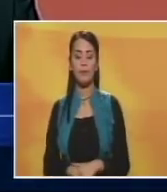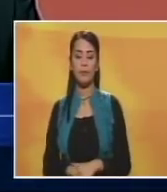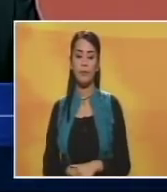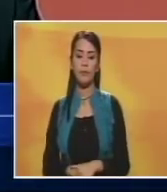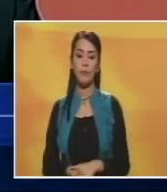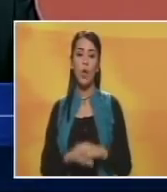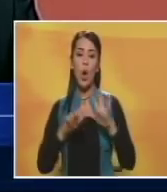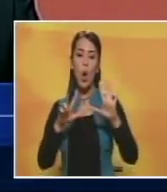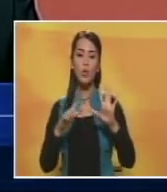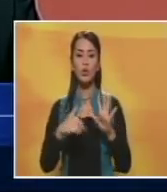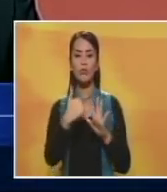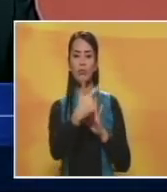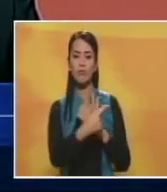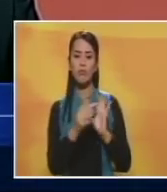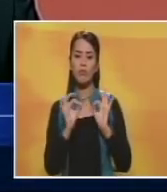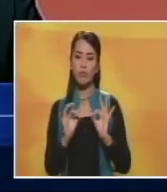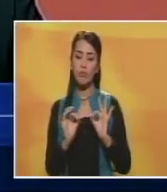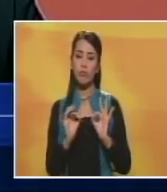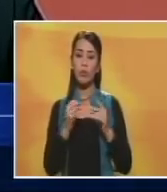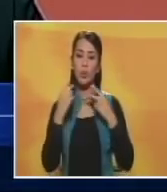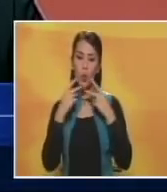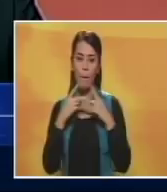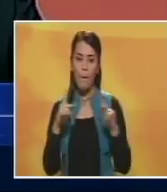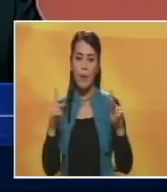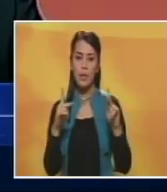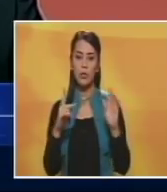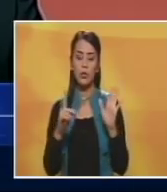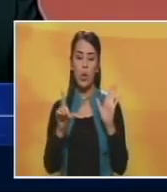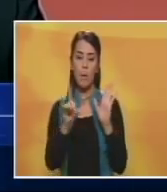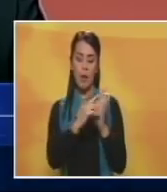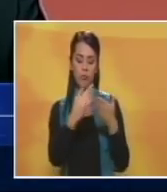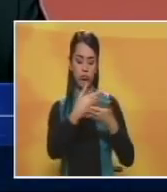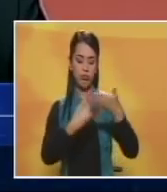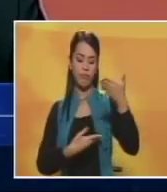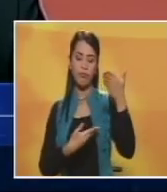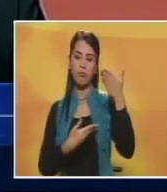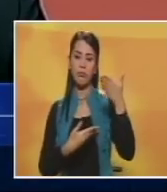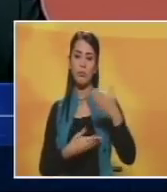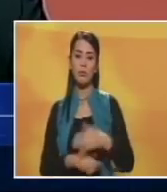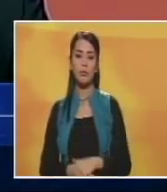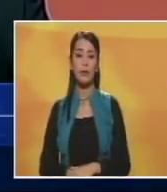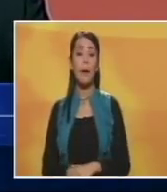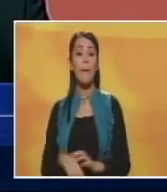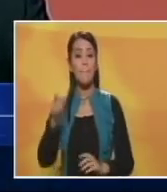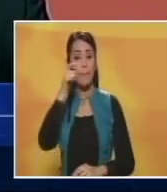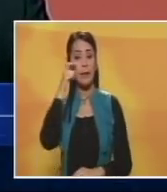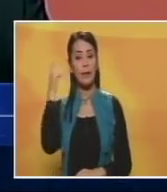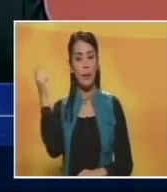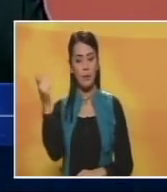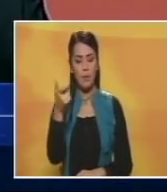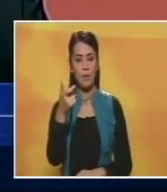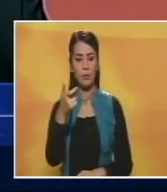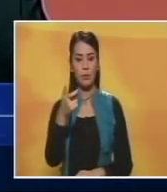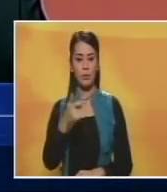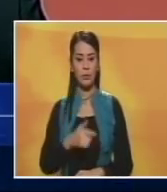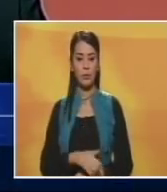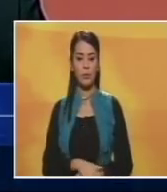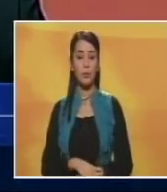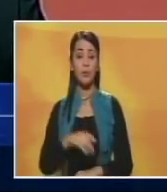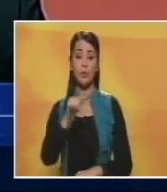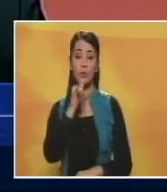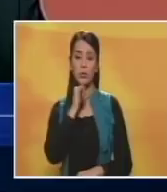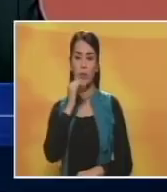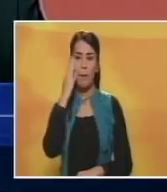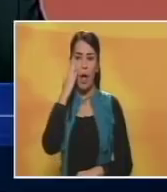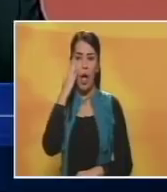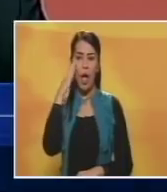productos que van a tener su publicación en Gaceta Oficial para que el pueblo se empodere de esta